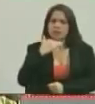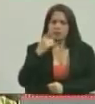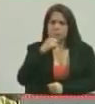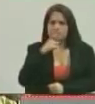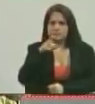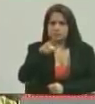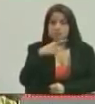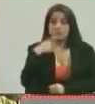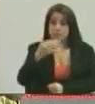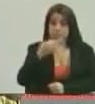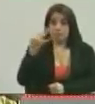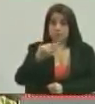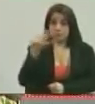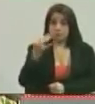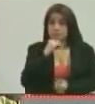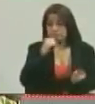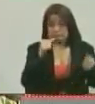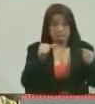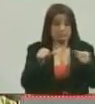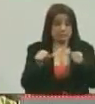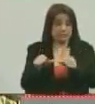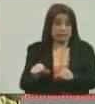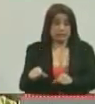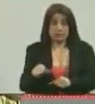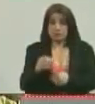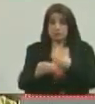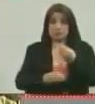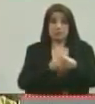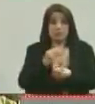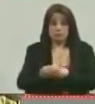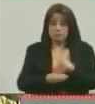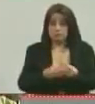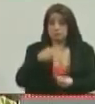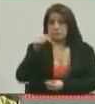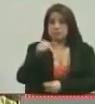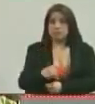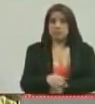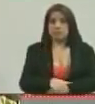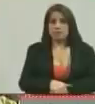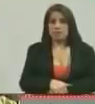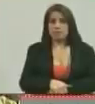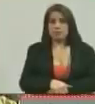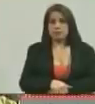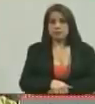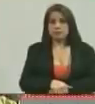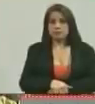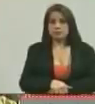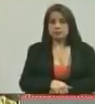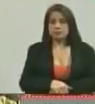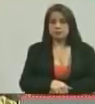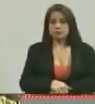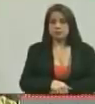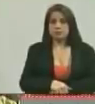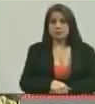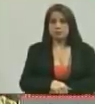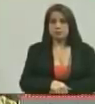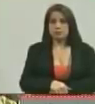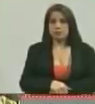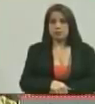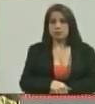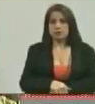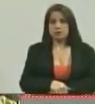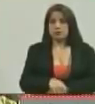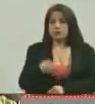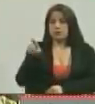el desastre de lo que oculte lo que ellos hicieron hoy el desastre de lo